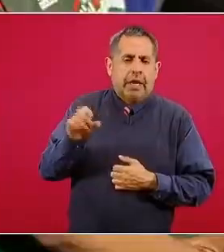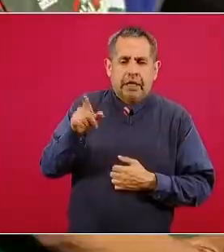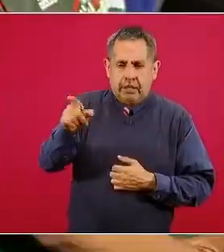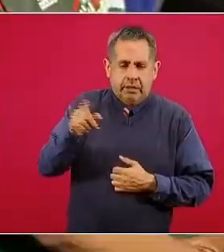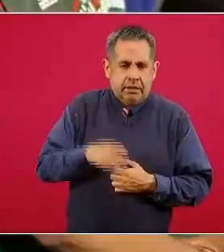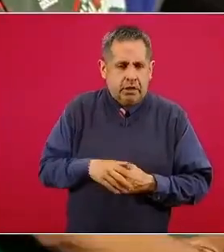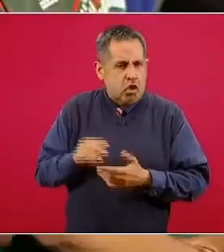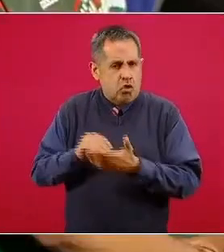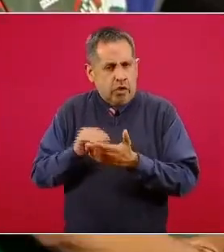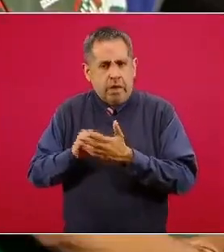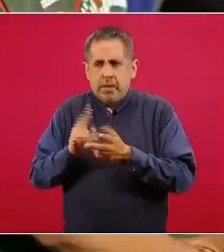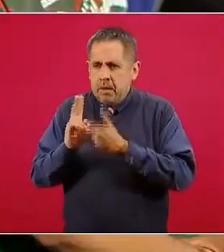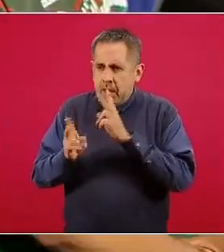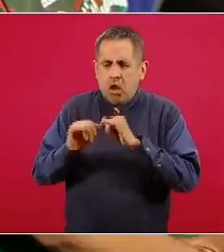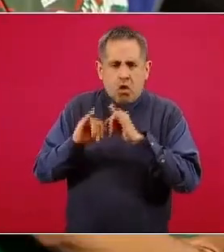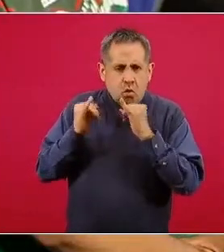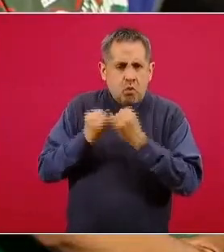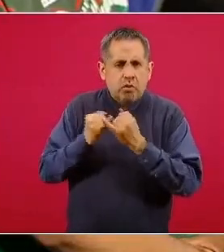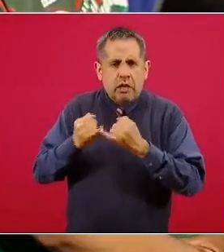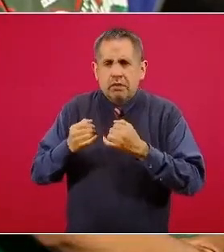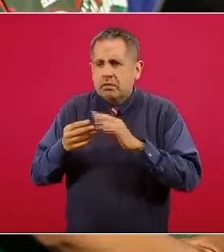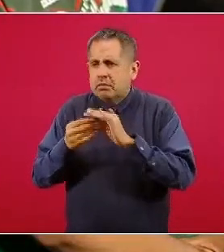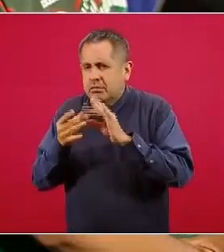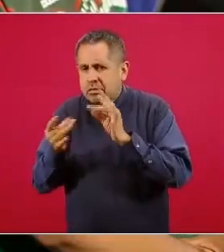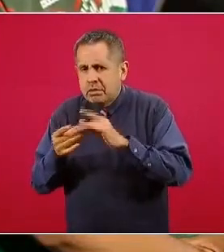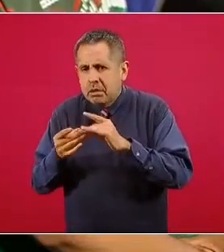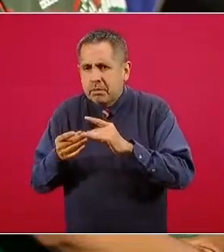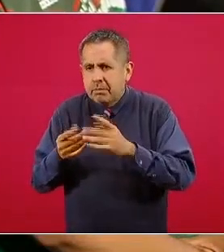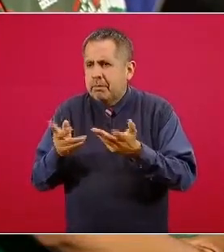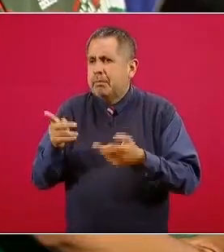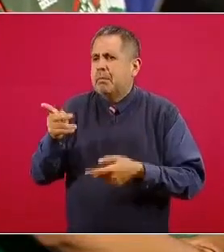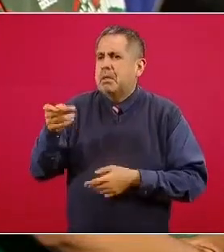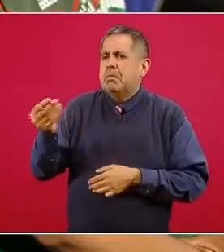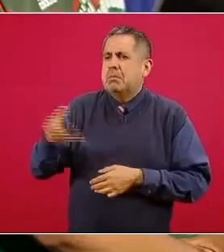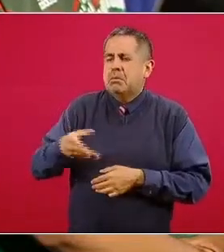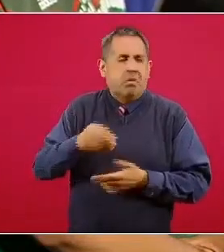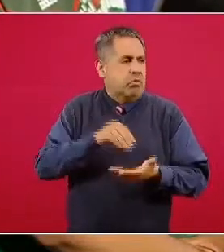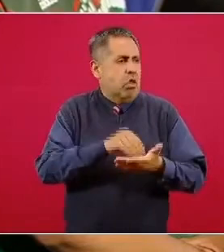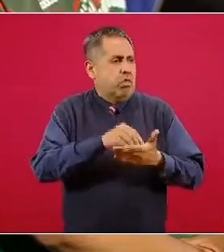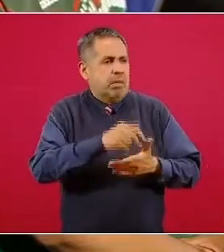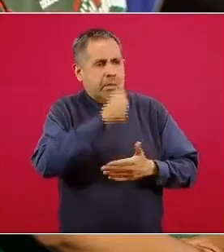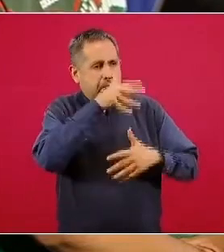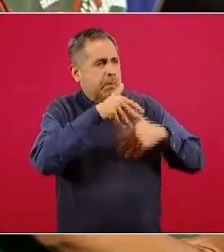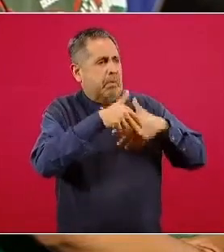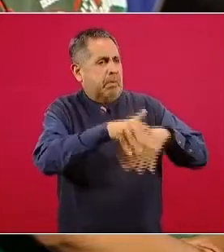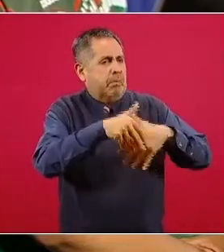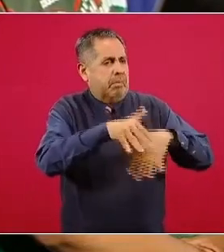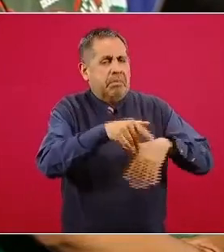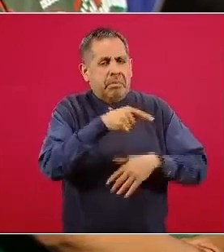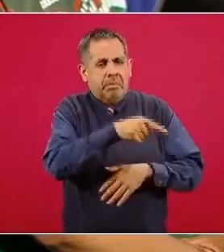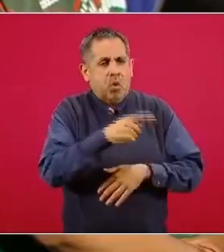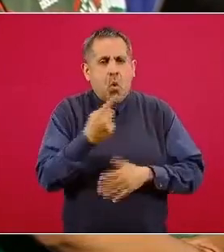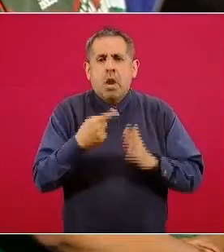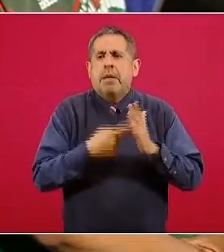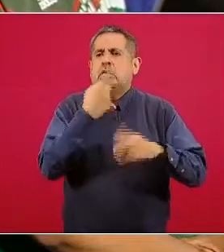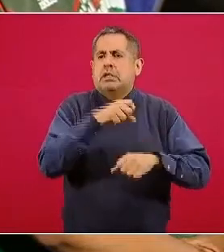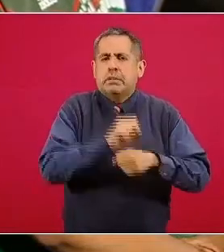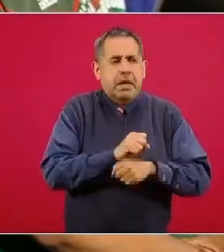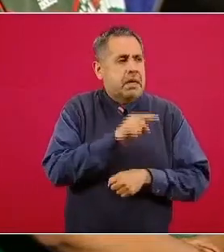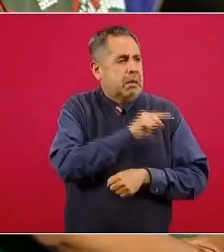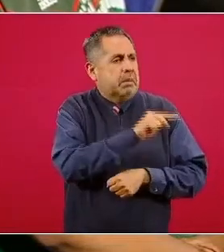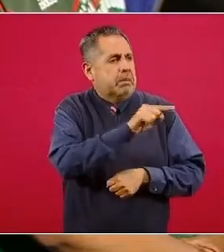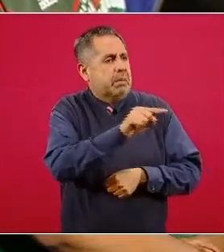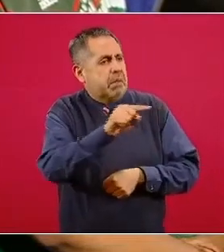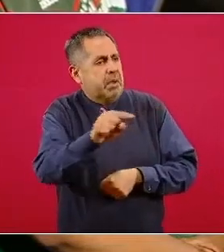llevando a cabo las pláticas y las reuniones, pero aún así también sigue habiendo protestas, pues por lo menos una vez a la semana,